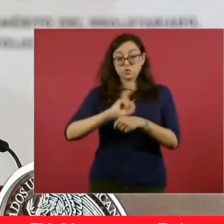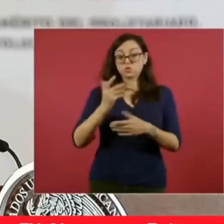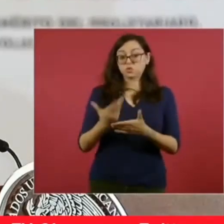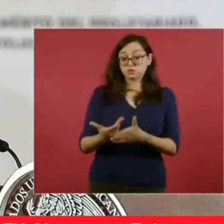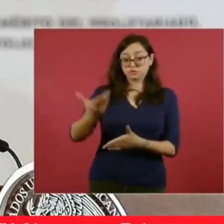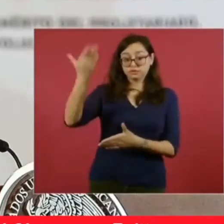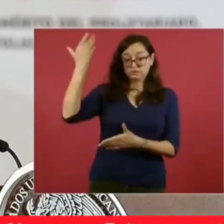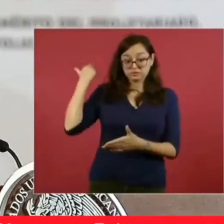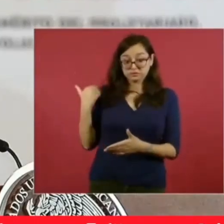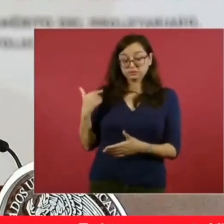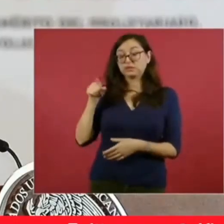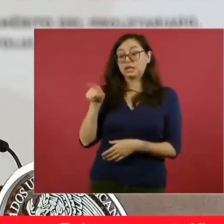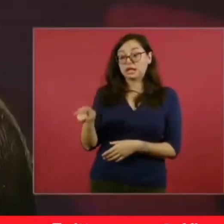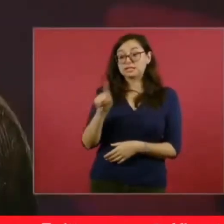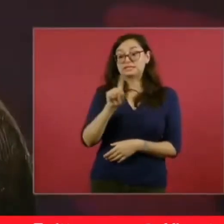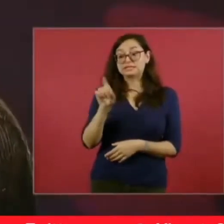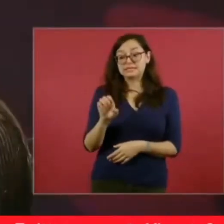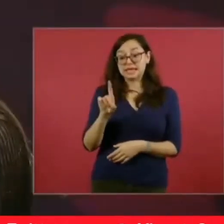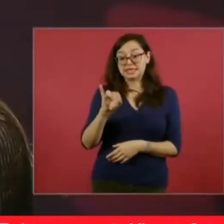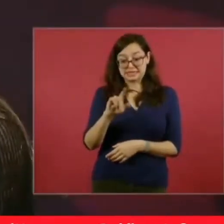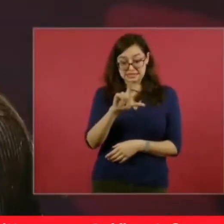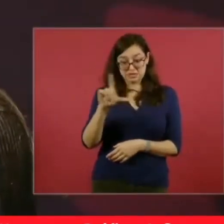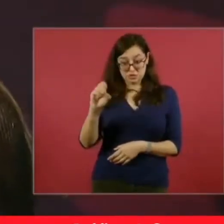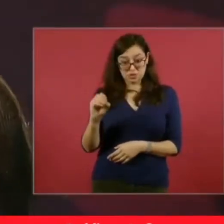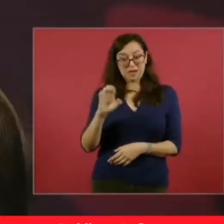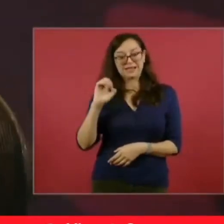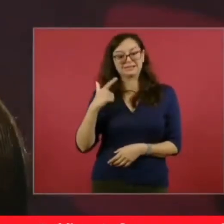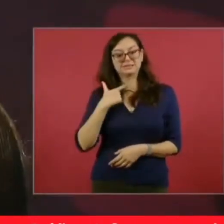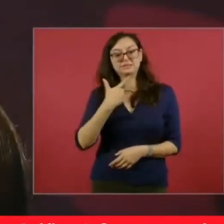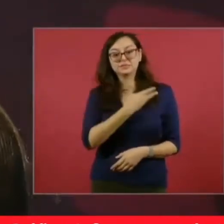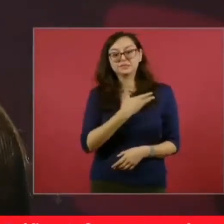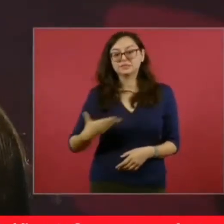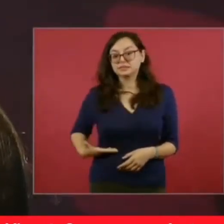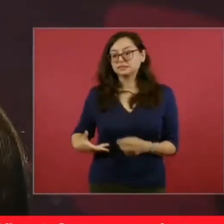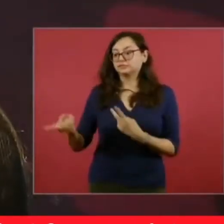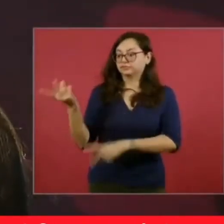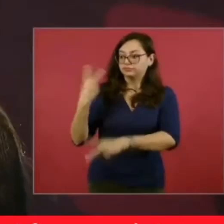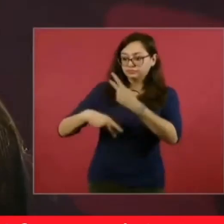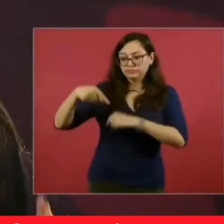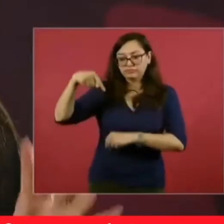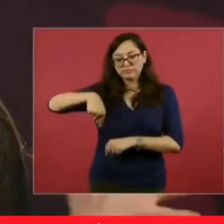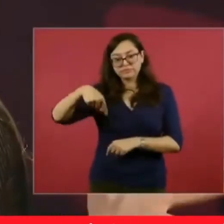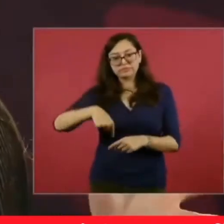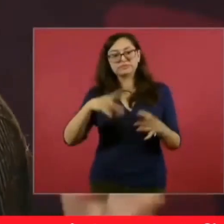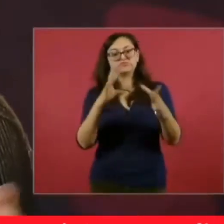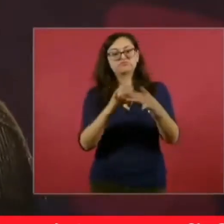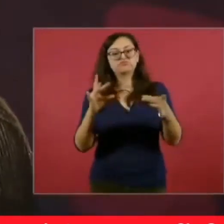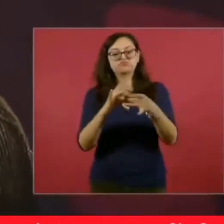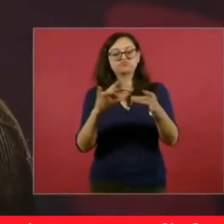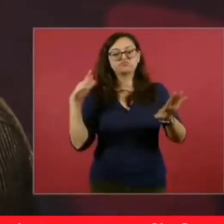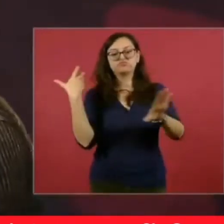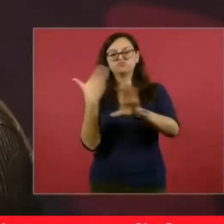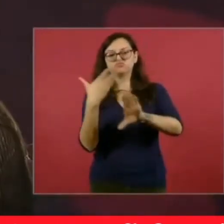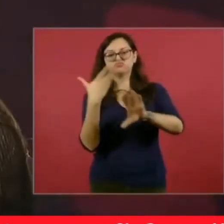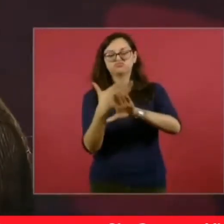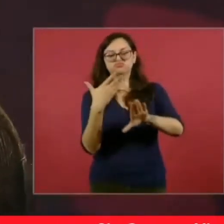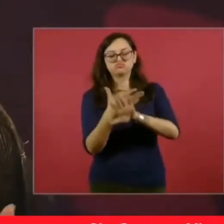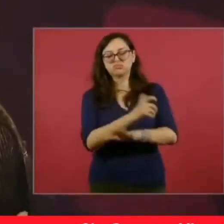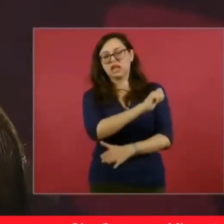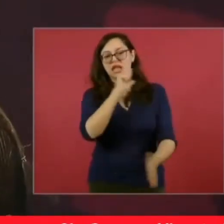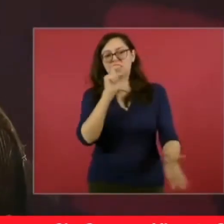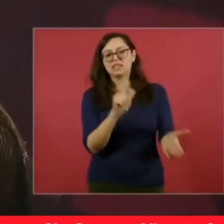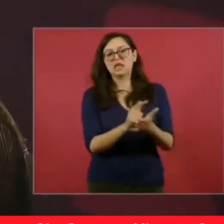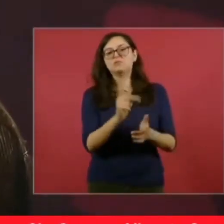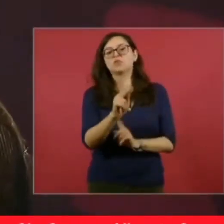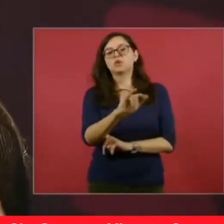sus declaraciones en contra de la reforma al Poder Judicial, además de señalar que sería el fin de la democracia, ya saben, los agoreros